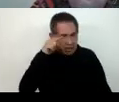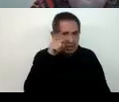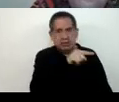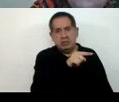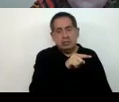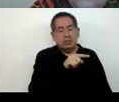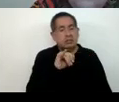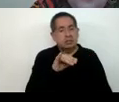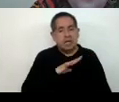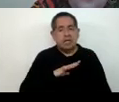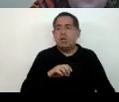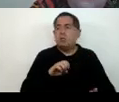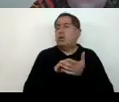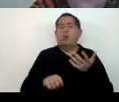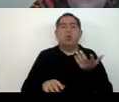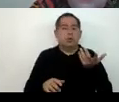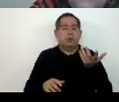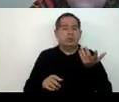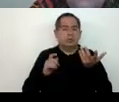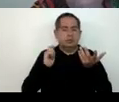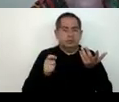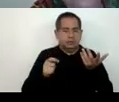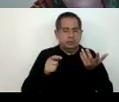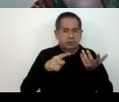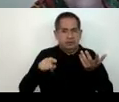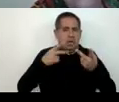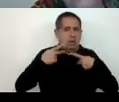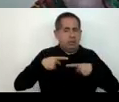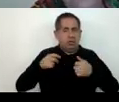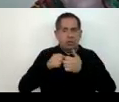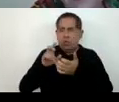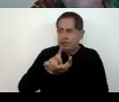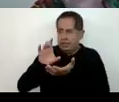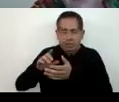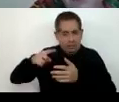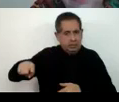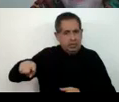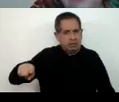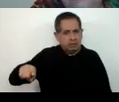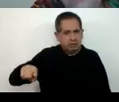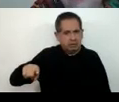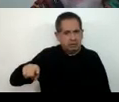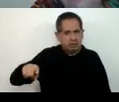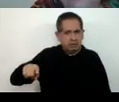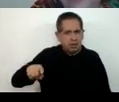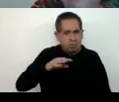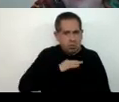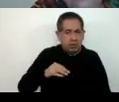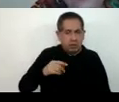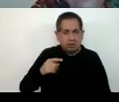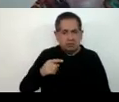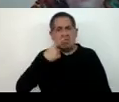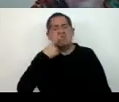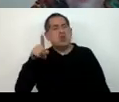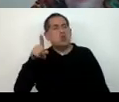directamente, pues en el caso de que las personas con discapacidad pues decidan poner una